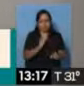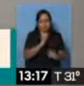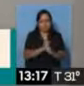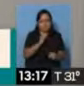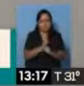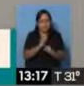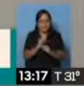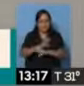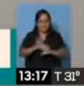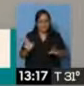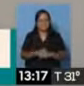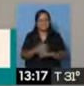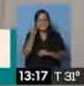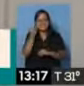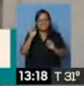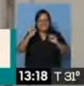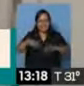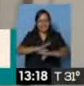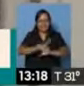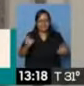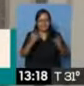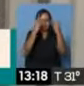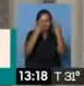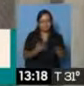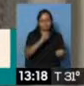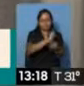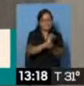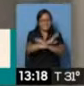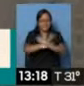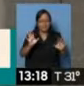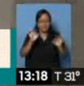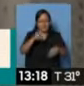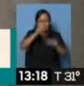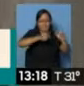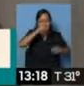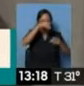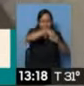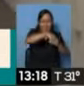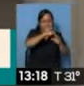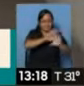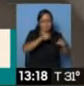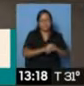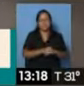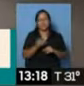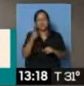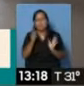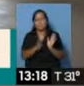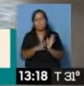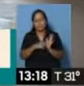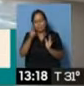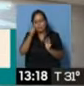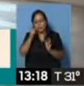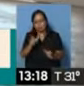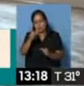penitenciario ya están los internos ubicados en el pabellón respectivo Y bueno ya veníamos probando todo el sistema de seguridad porque bueno acá